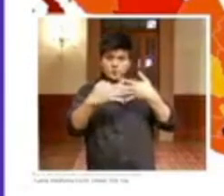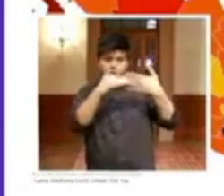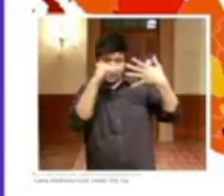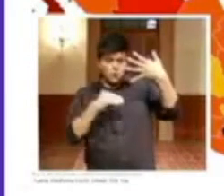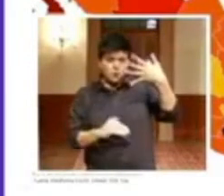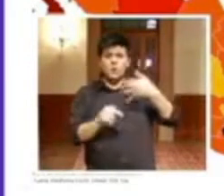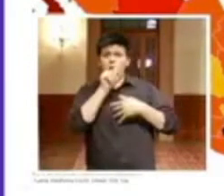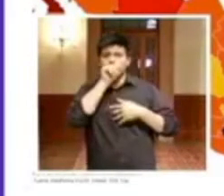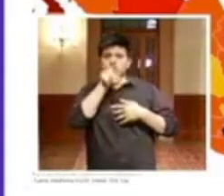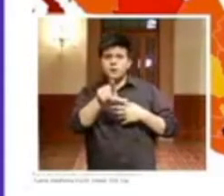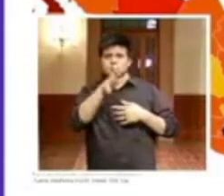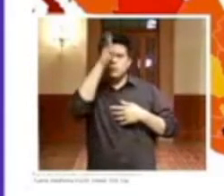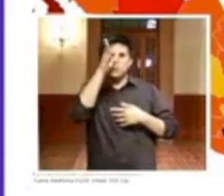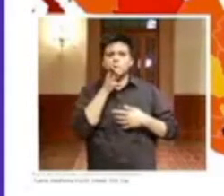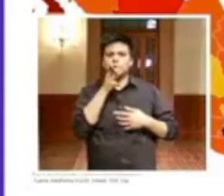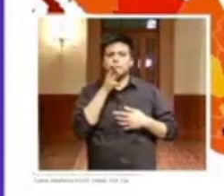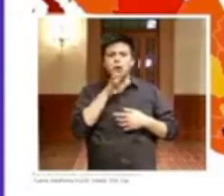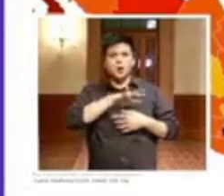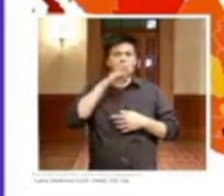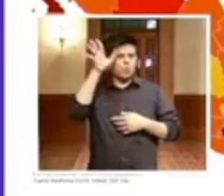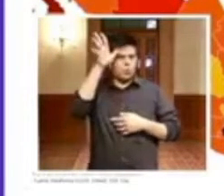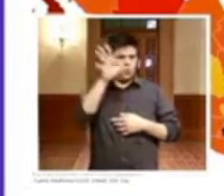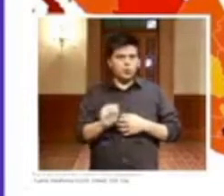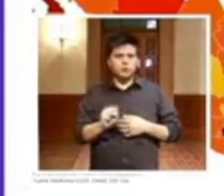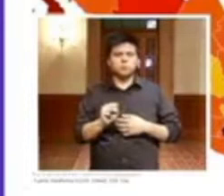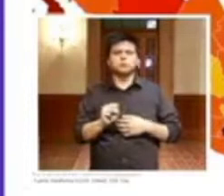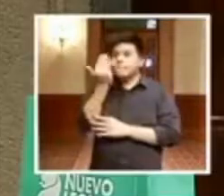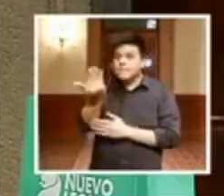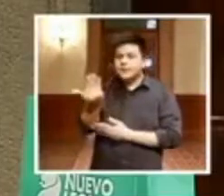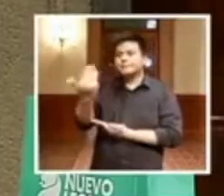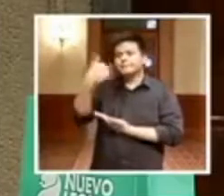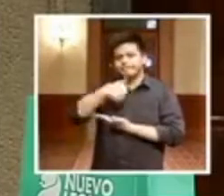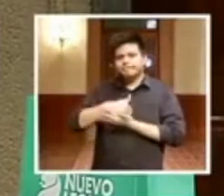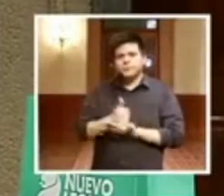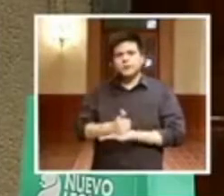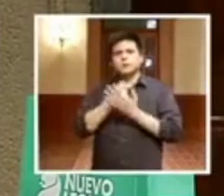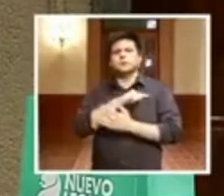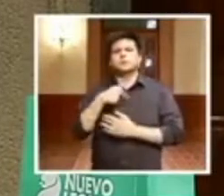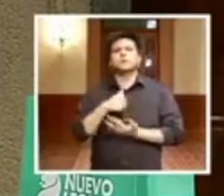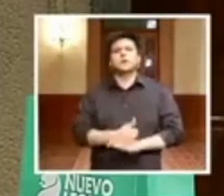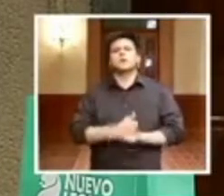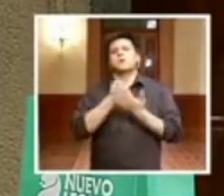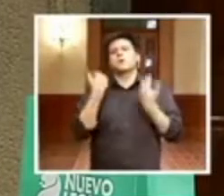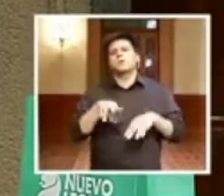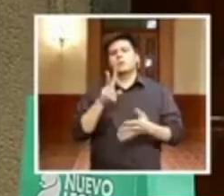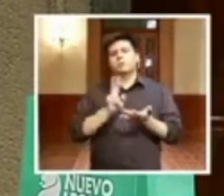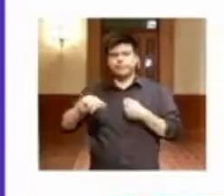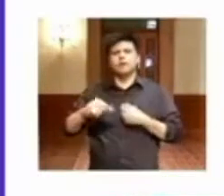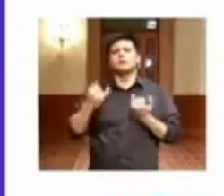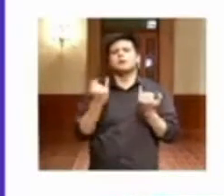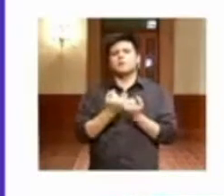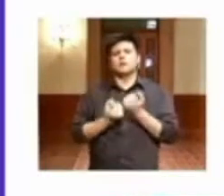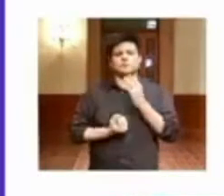de acuerdo a los números oficiales y las séptimas según los extraoficiales reveló el secretario de salud manuel de lado cavazos